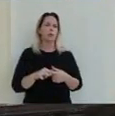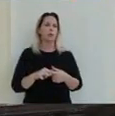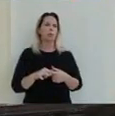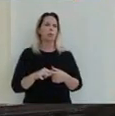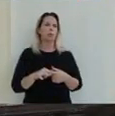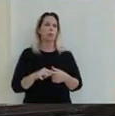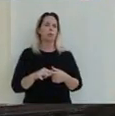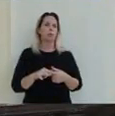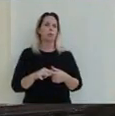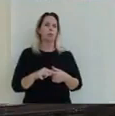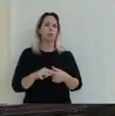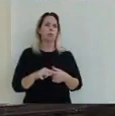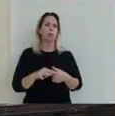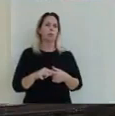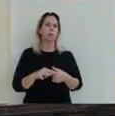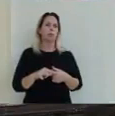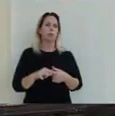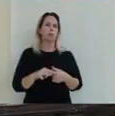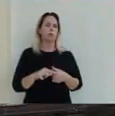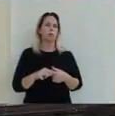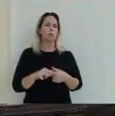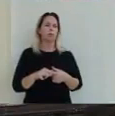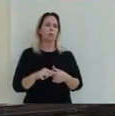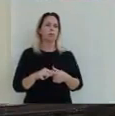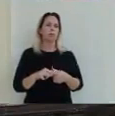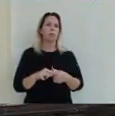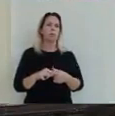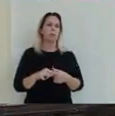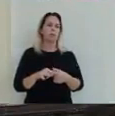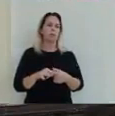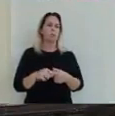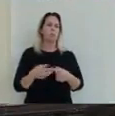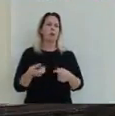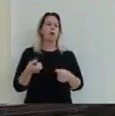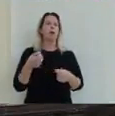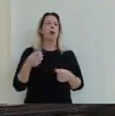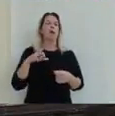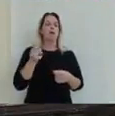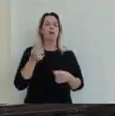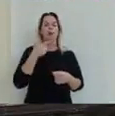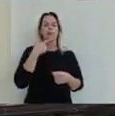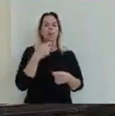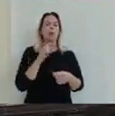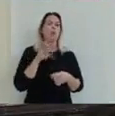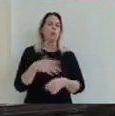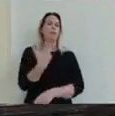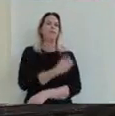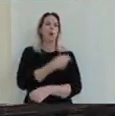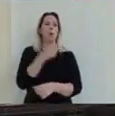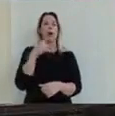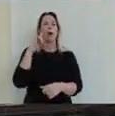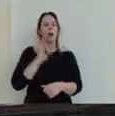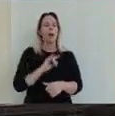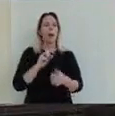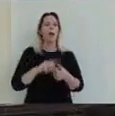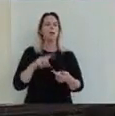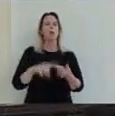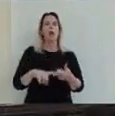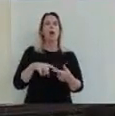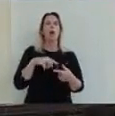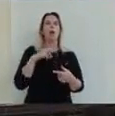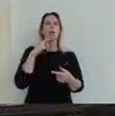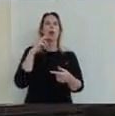están trabajando con la atención, como él decía, de entrega de leche, vacuna, medicamento y además atención médica de 7 de la mañana a